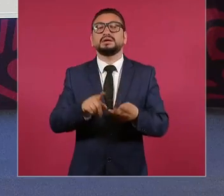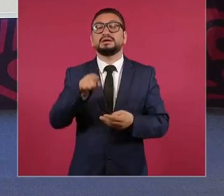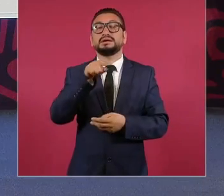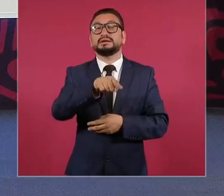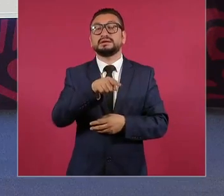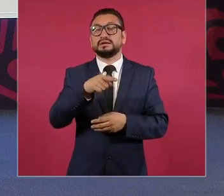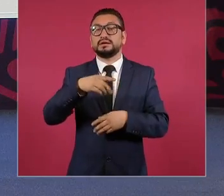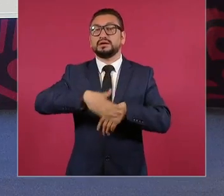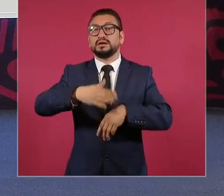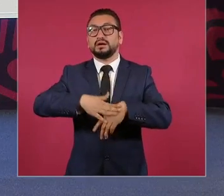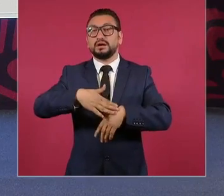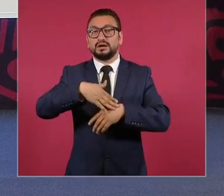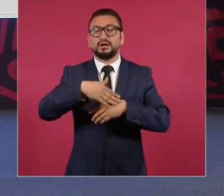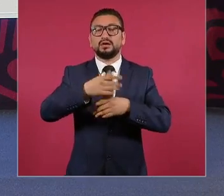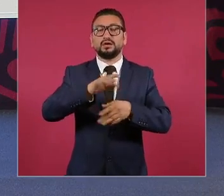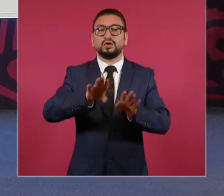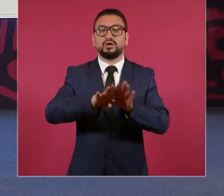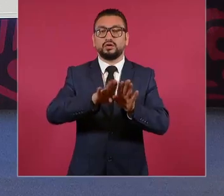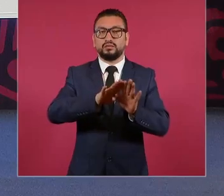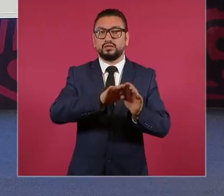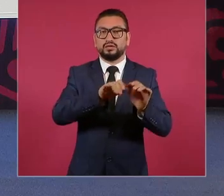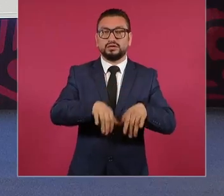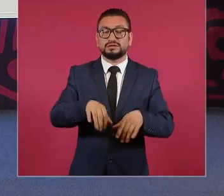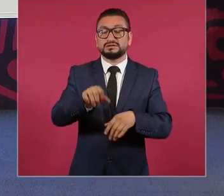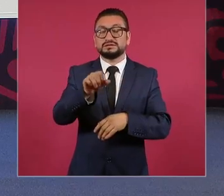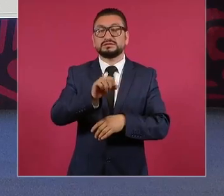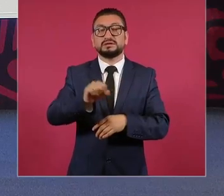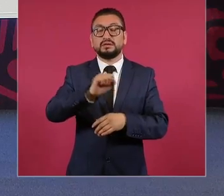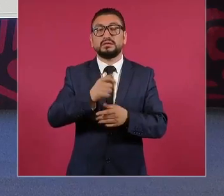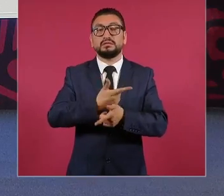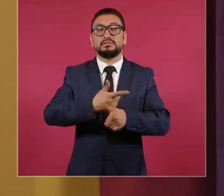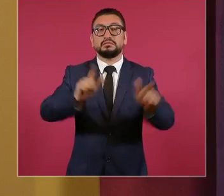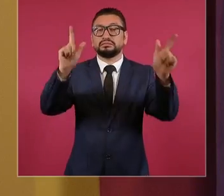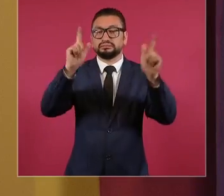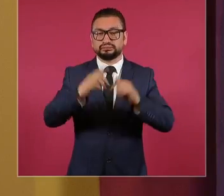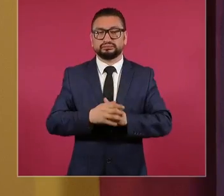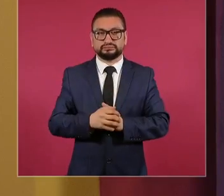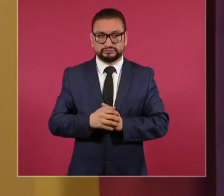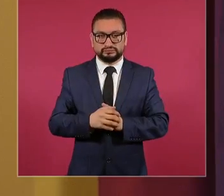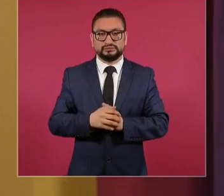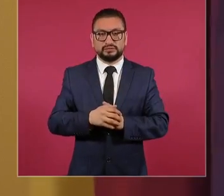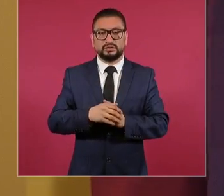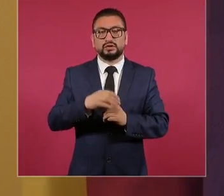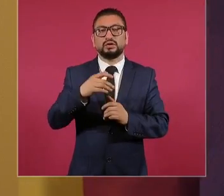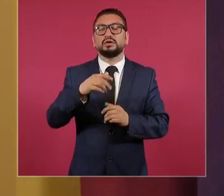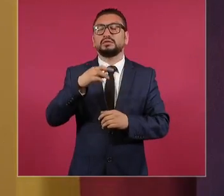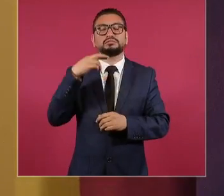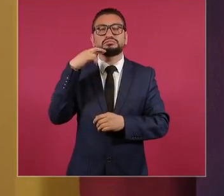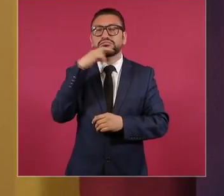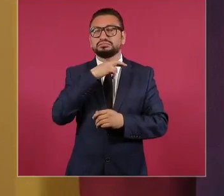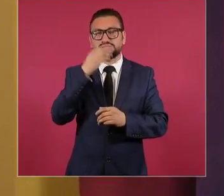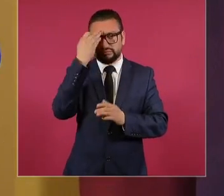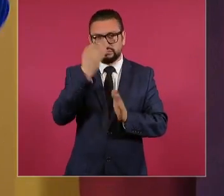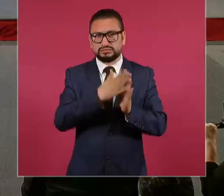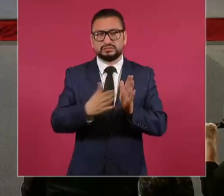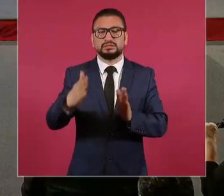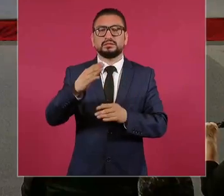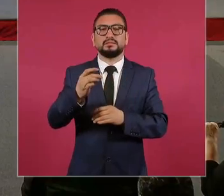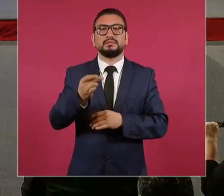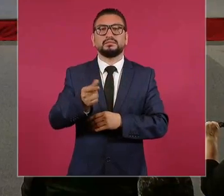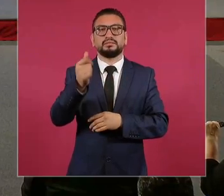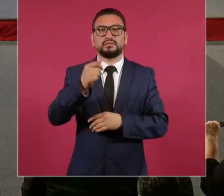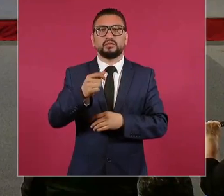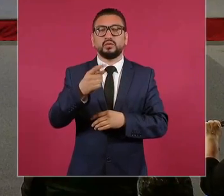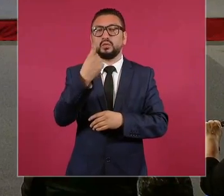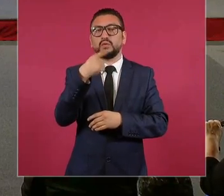notificación del egreso se hace el sábado, un sabadazo, y el plazo otorgado para la liberación es